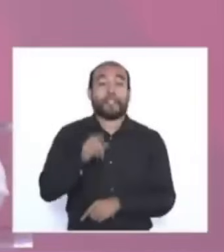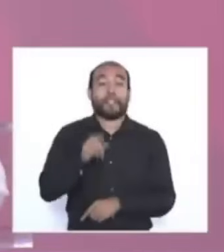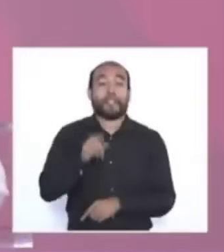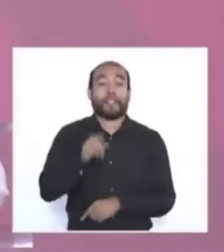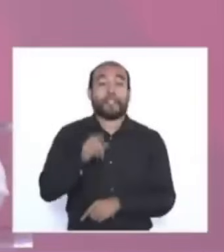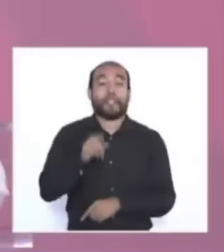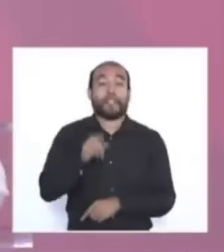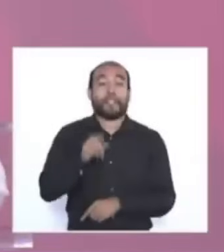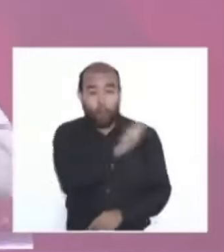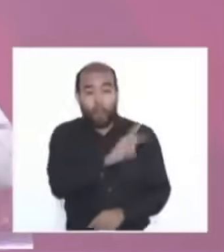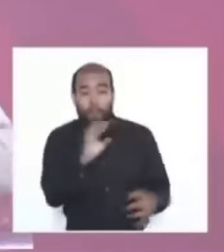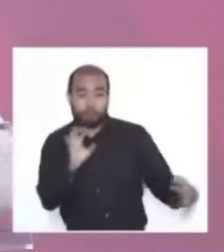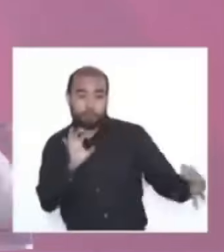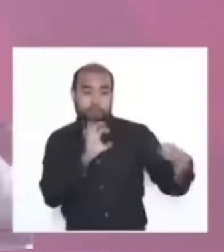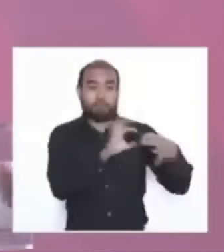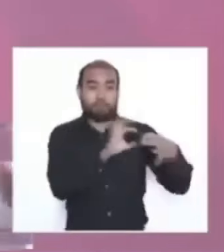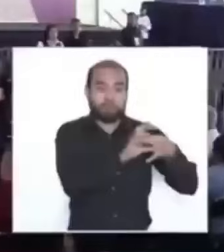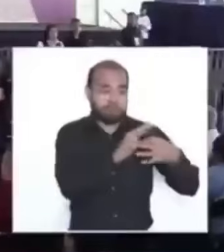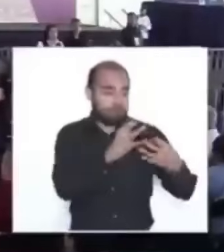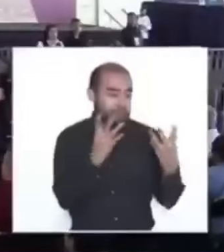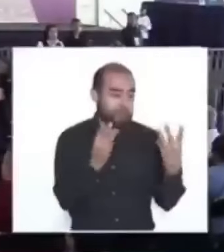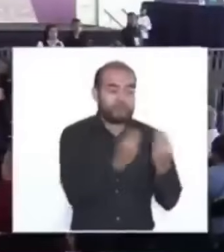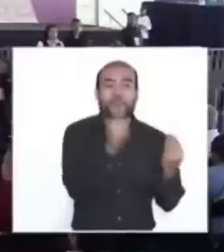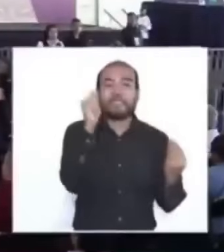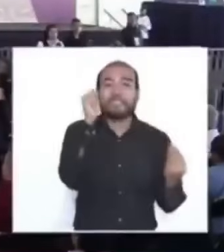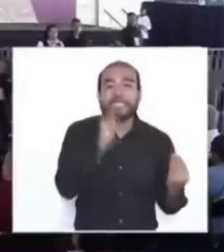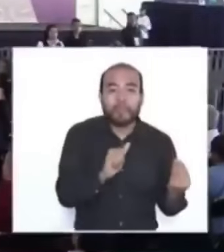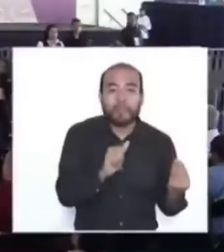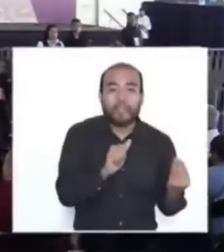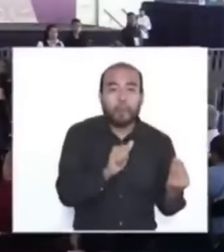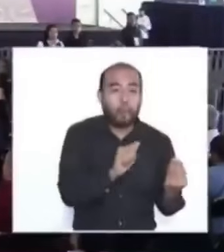y sin el pueblo nada.